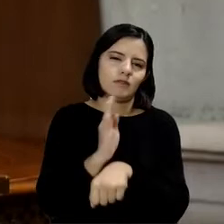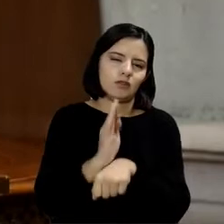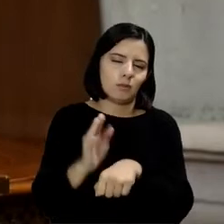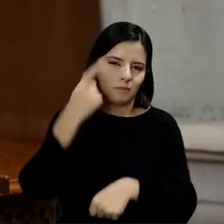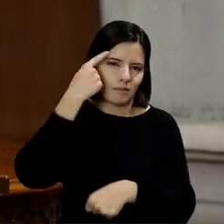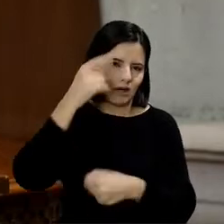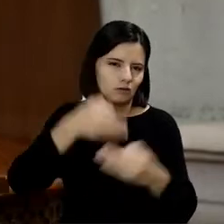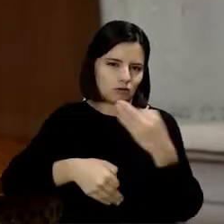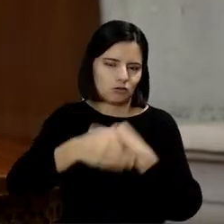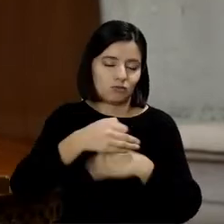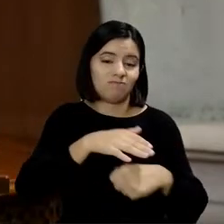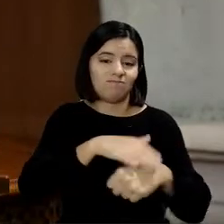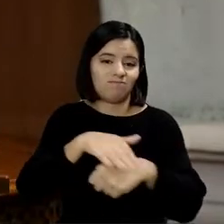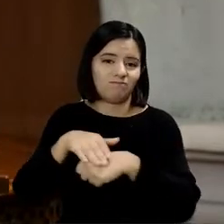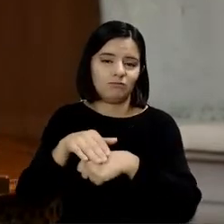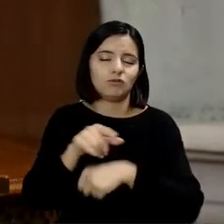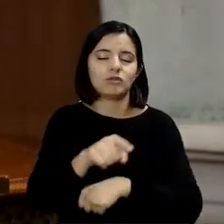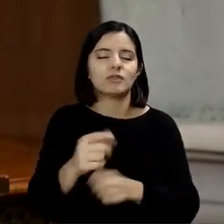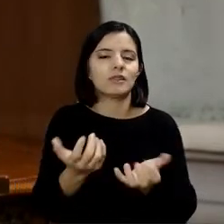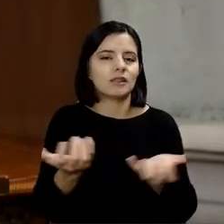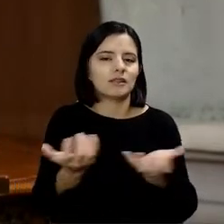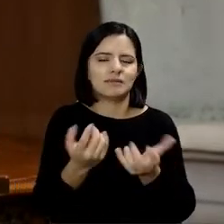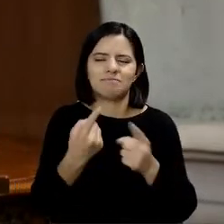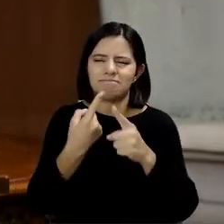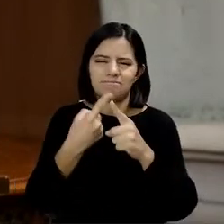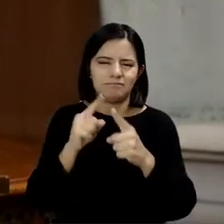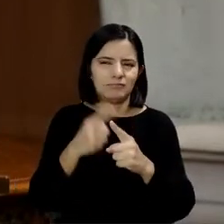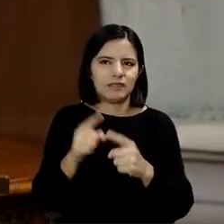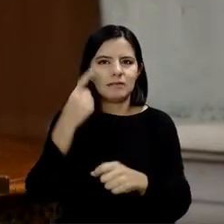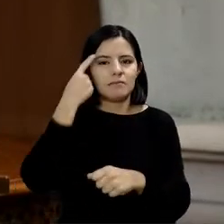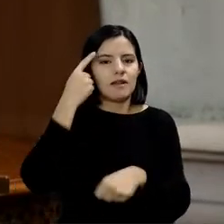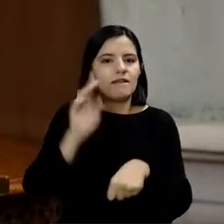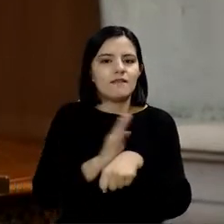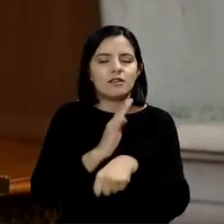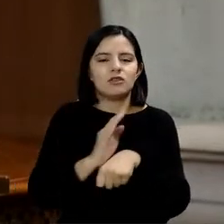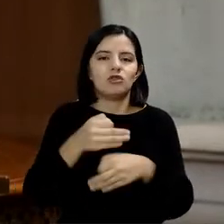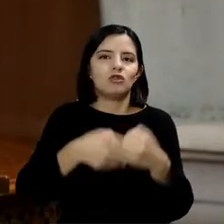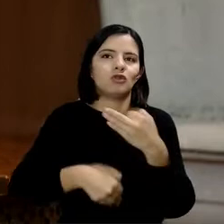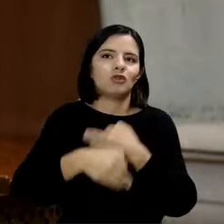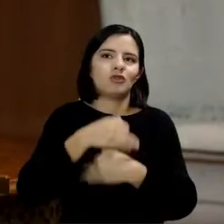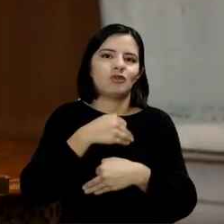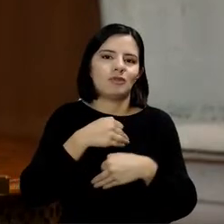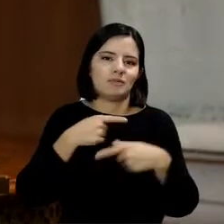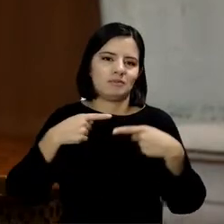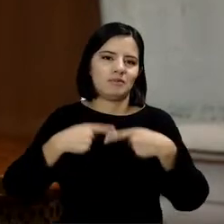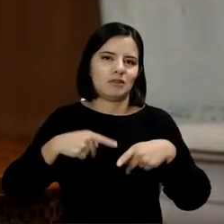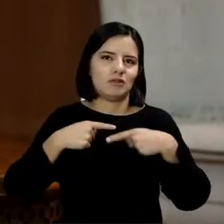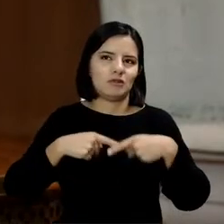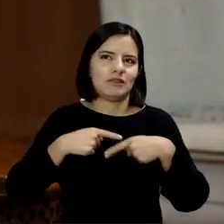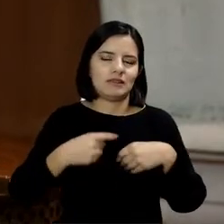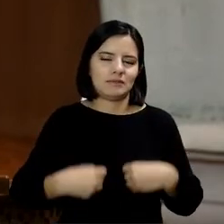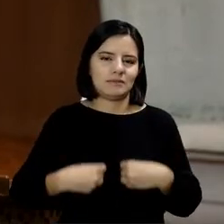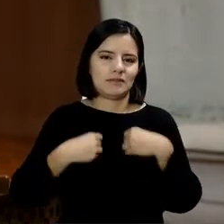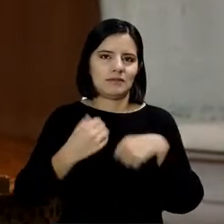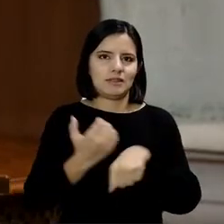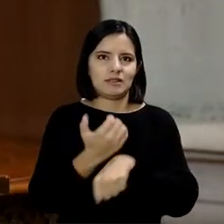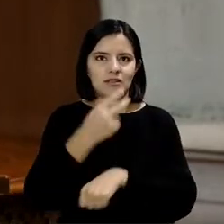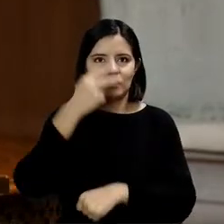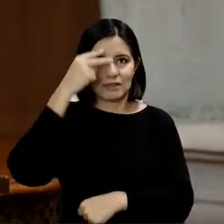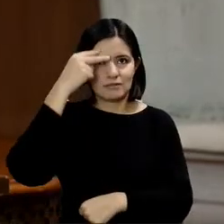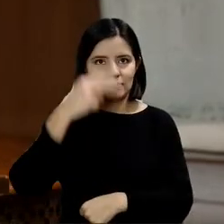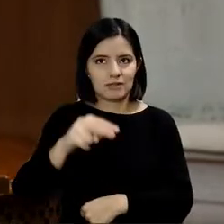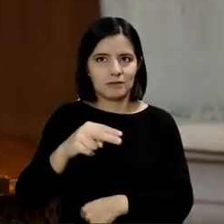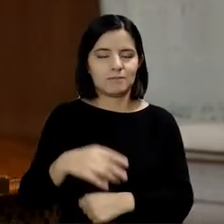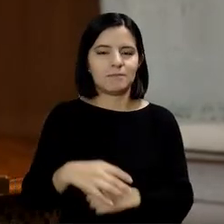realicemos todas las acciones posibles en beneficio de todas y todos los habitantes del Estado de México. Con el